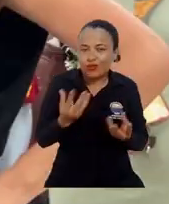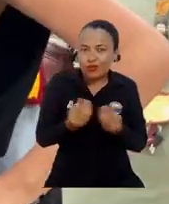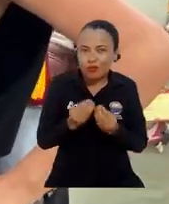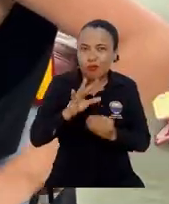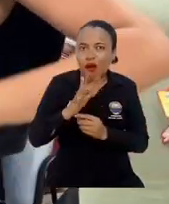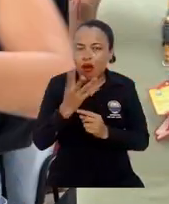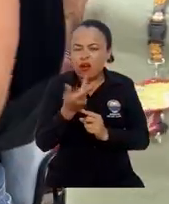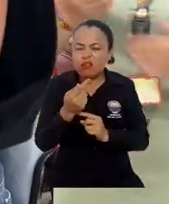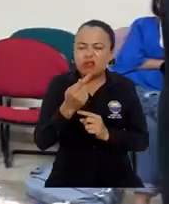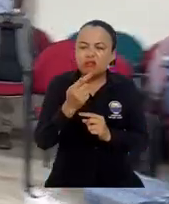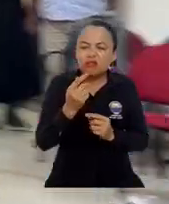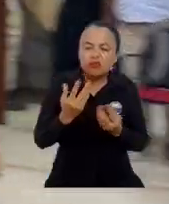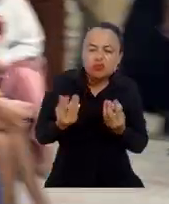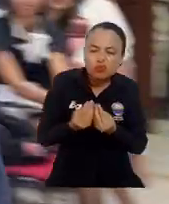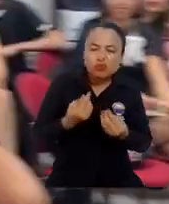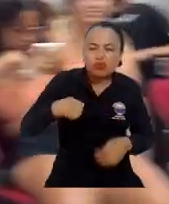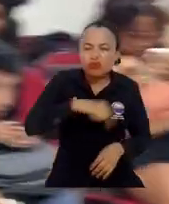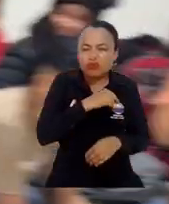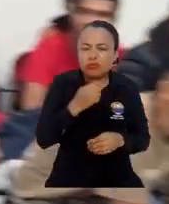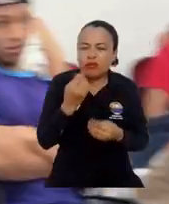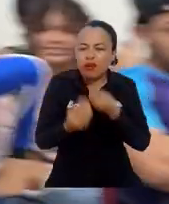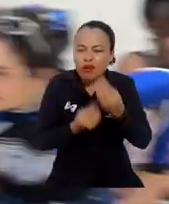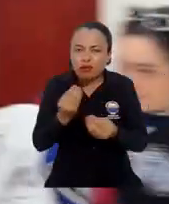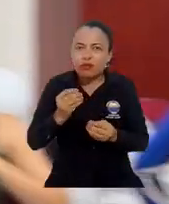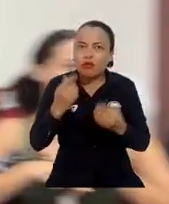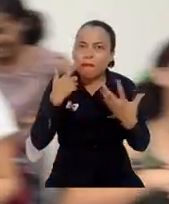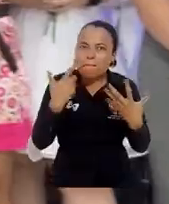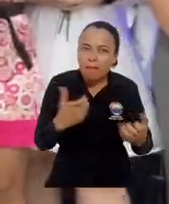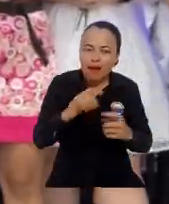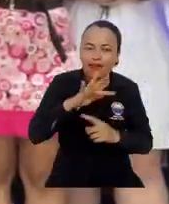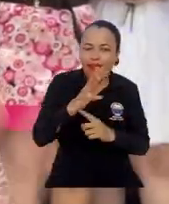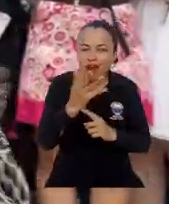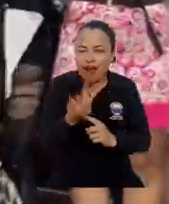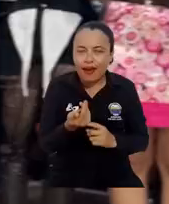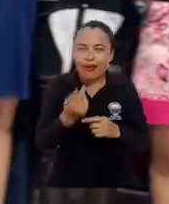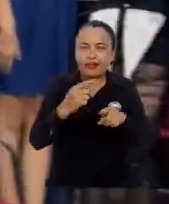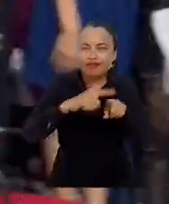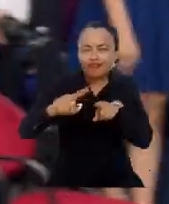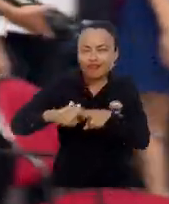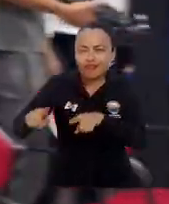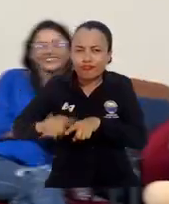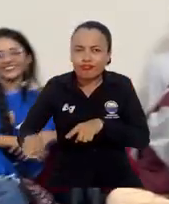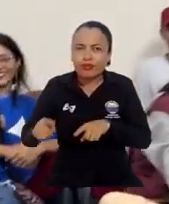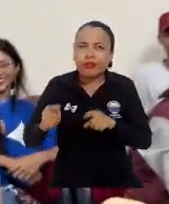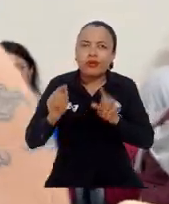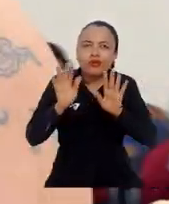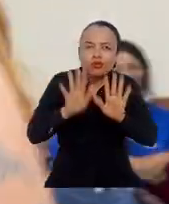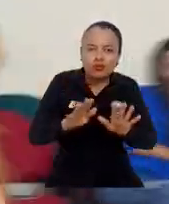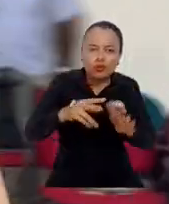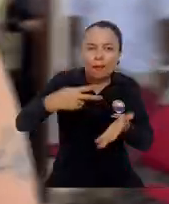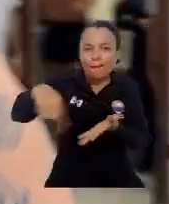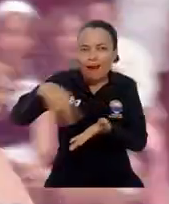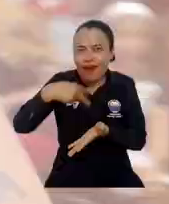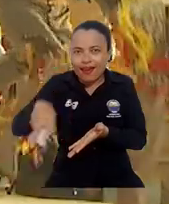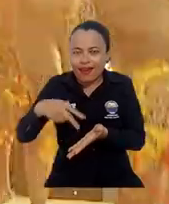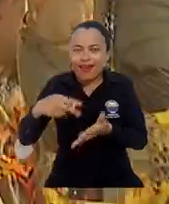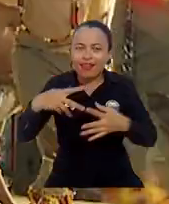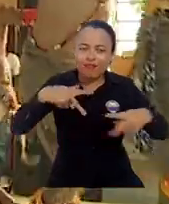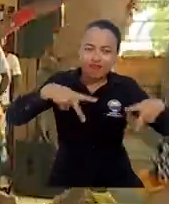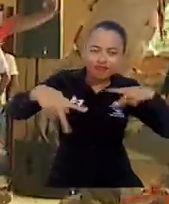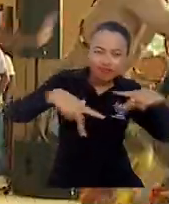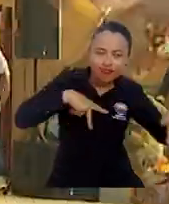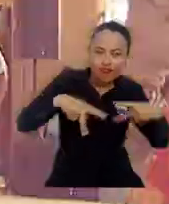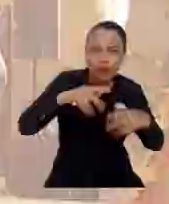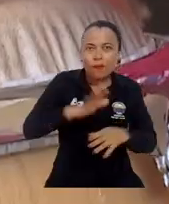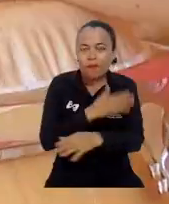nos caracteriza. Nosotros siempre tratamos de resaltar en lo artístico, en las diferentes ramas como principalmente el baile,